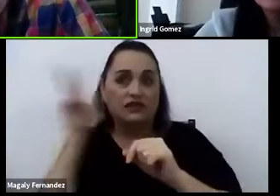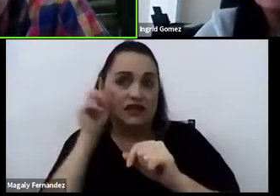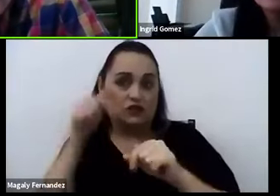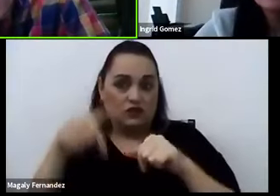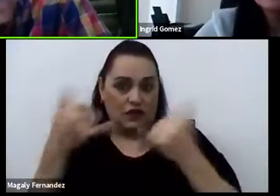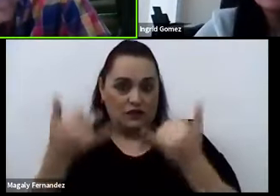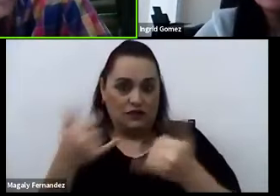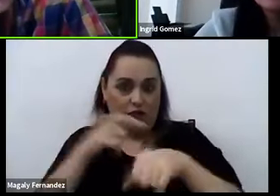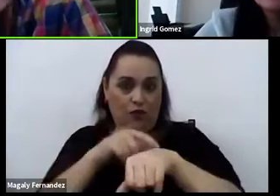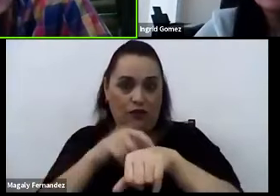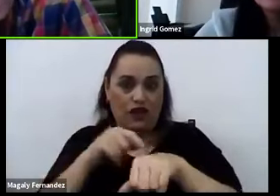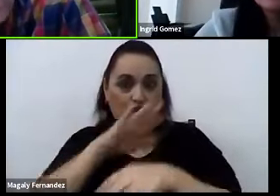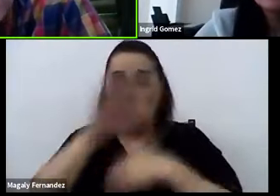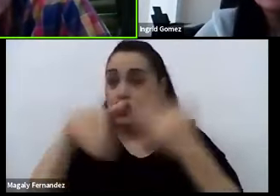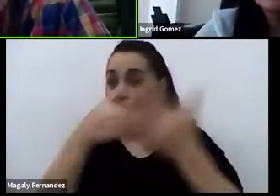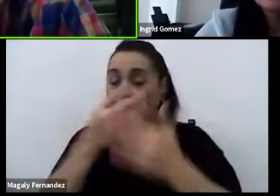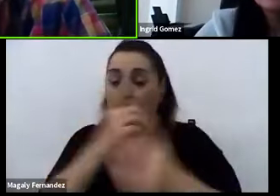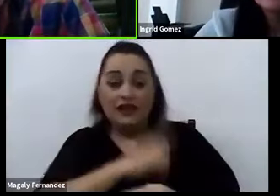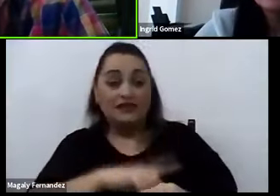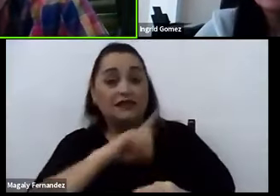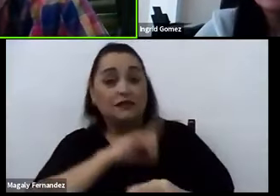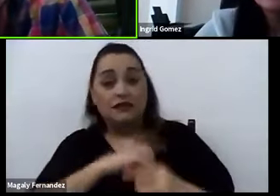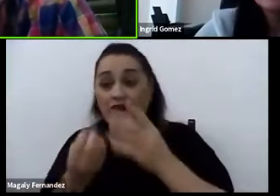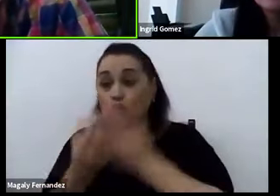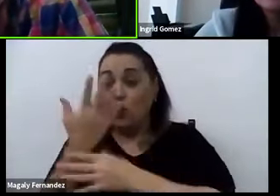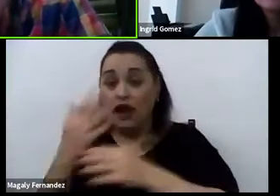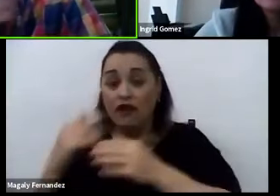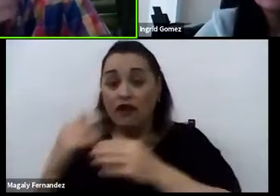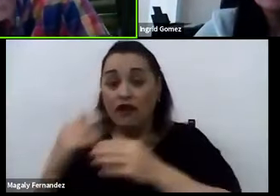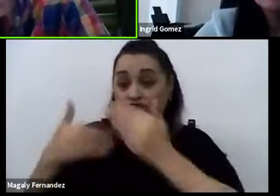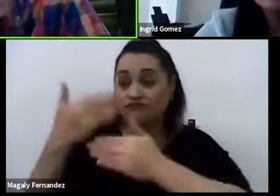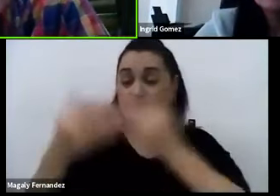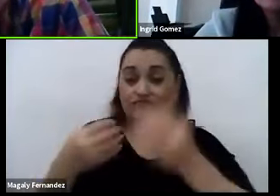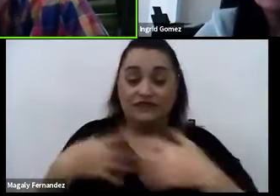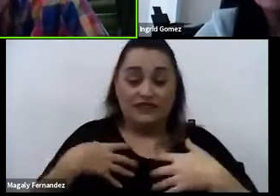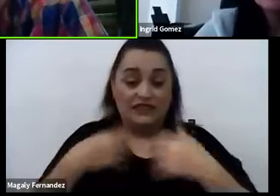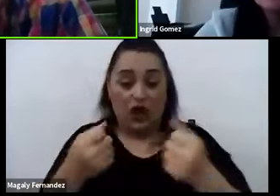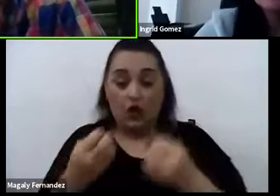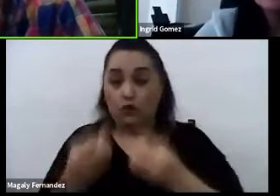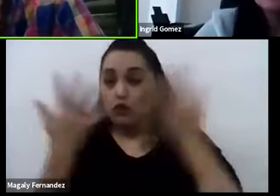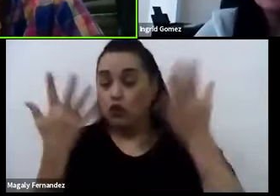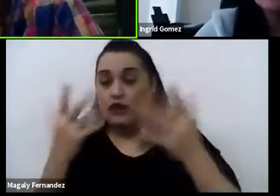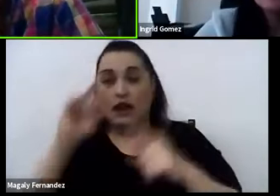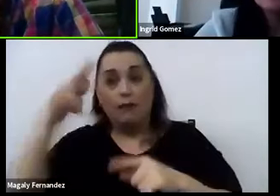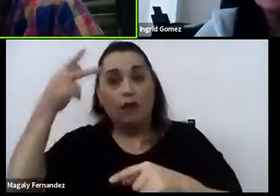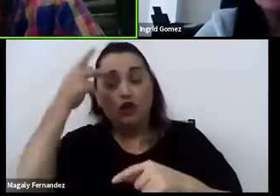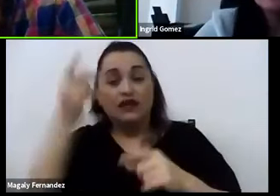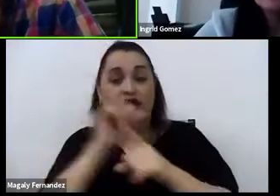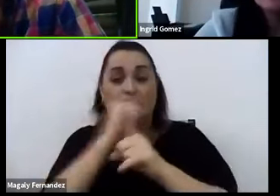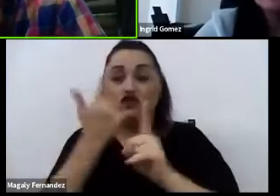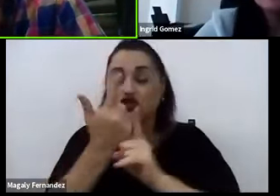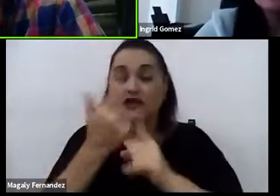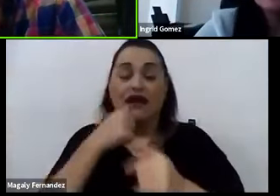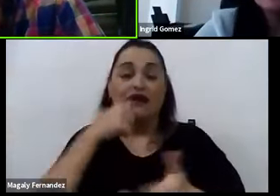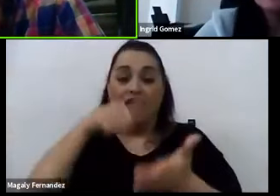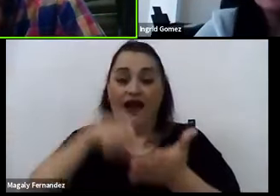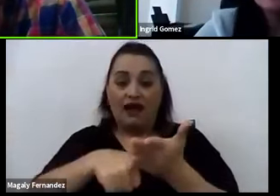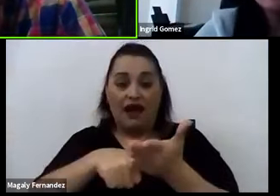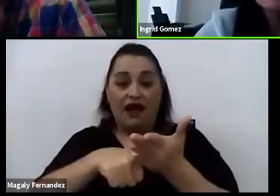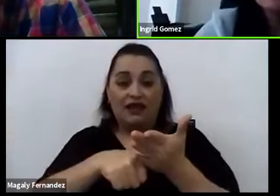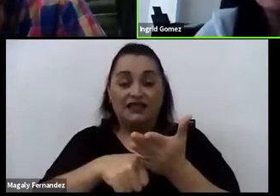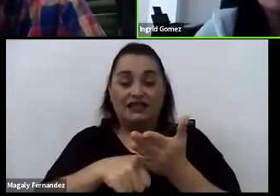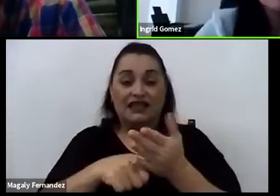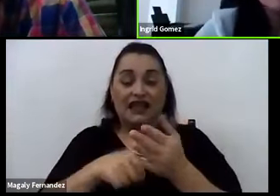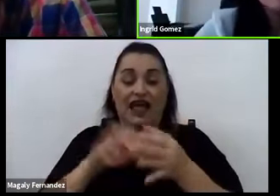para que toda esta disciplina nueva que puede revolucionar la salud pública y la política social, incluso la Carta de